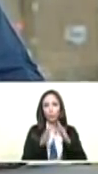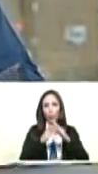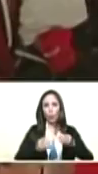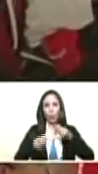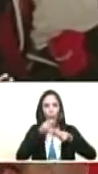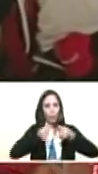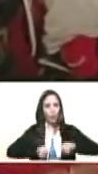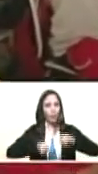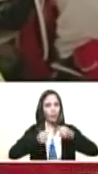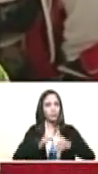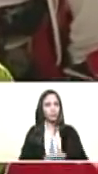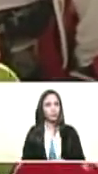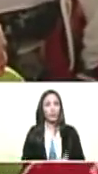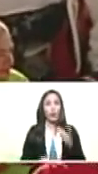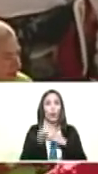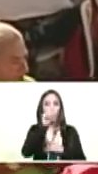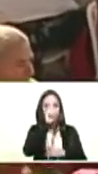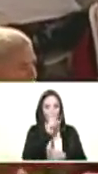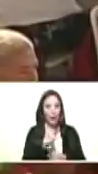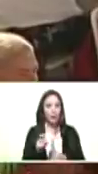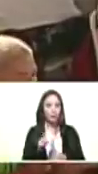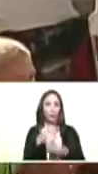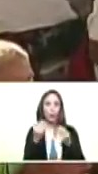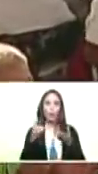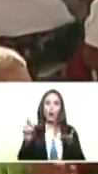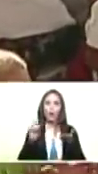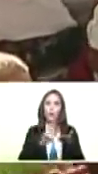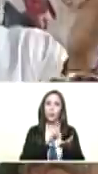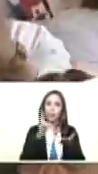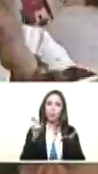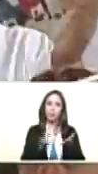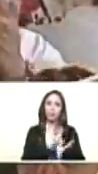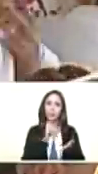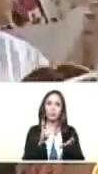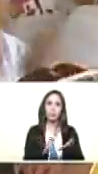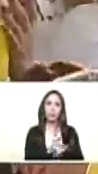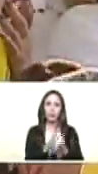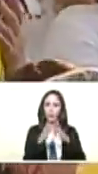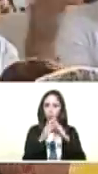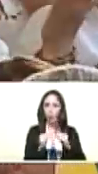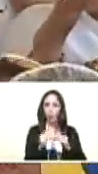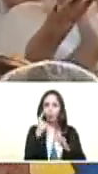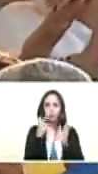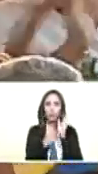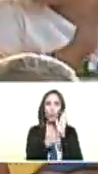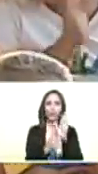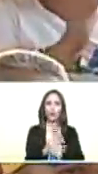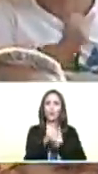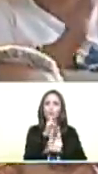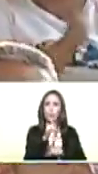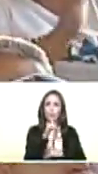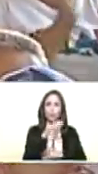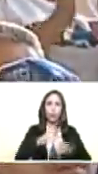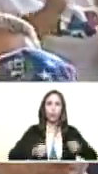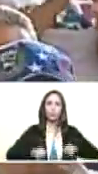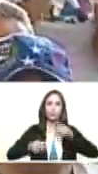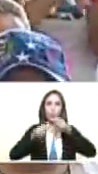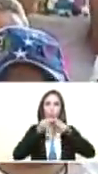hemos llegado a 1 año de la revista Todo el Poder para los CLAP. Aquí está la revista de los CLAP.